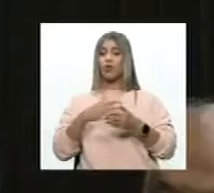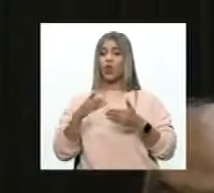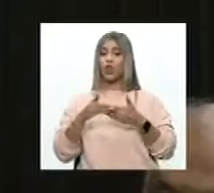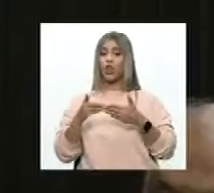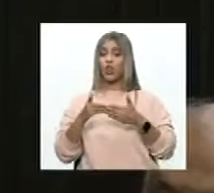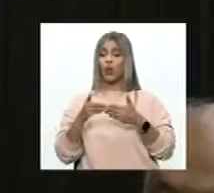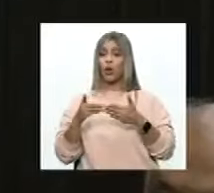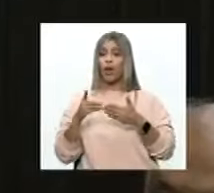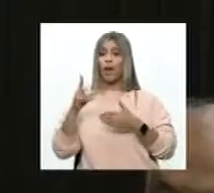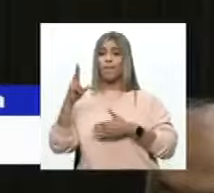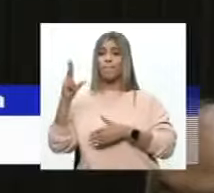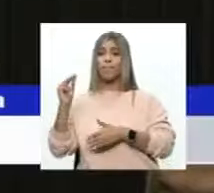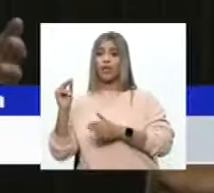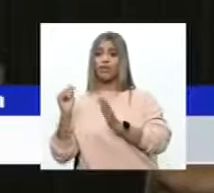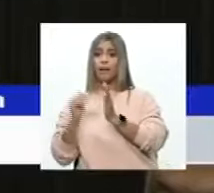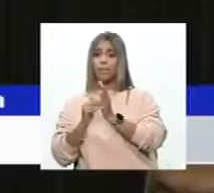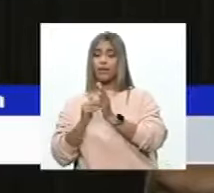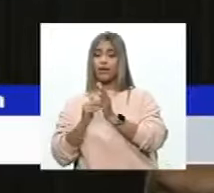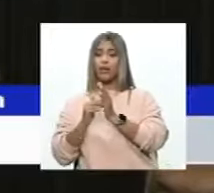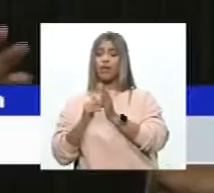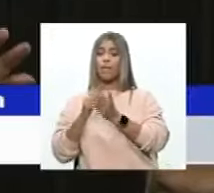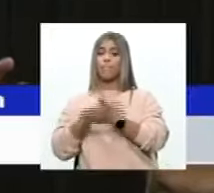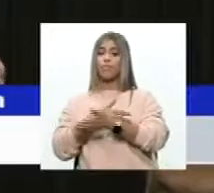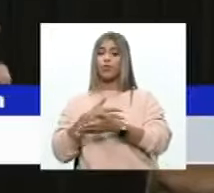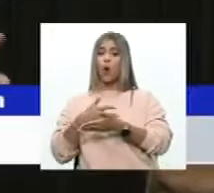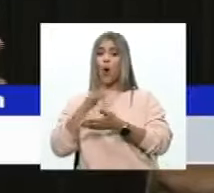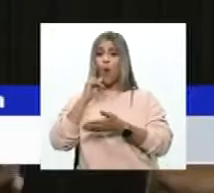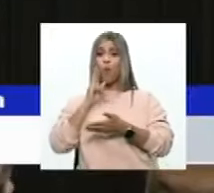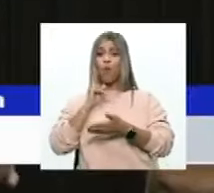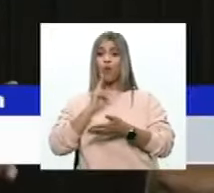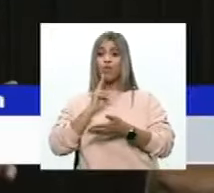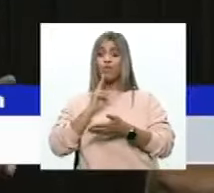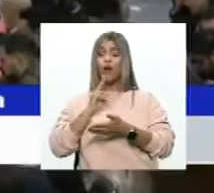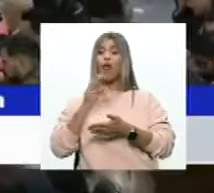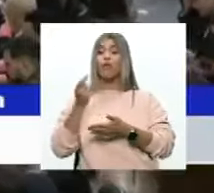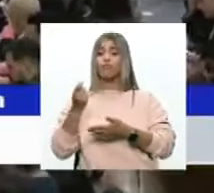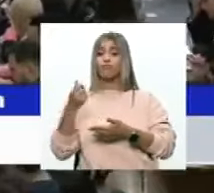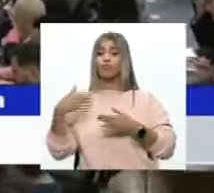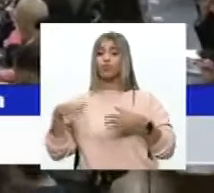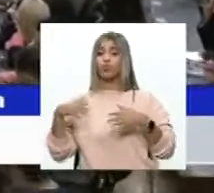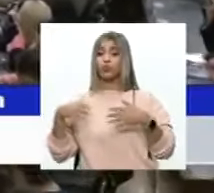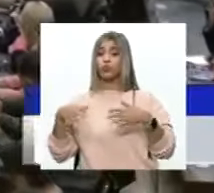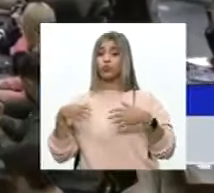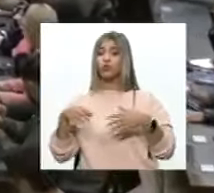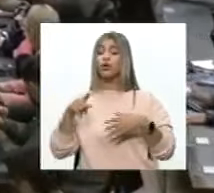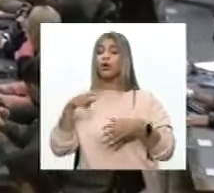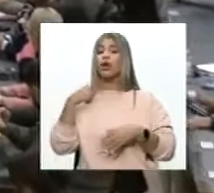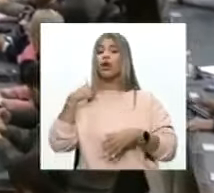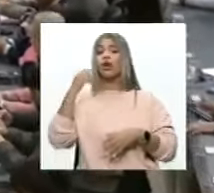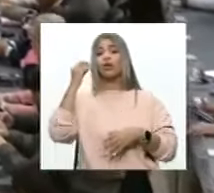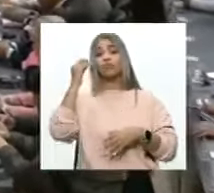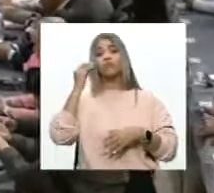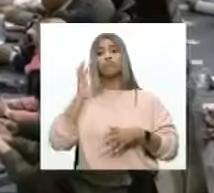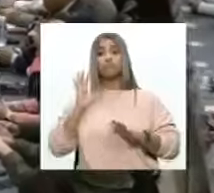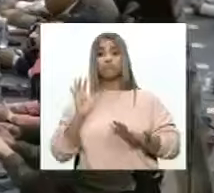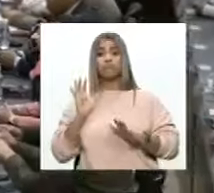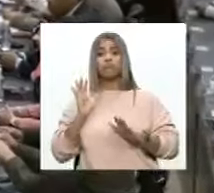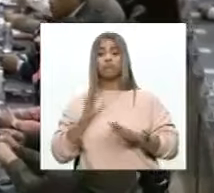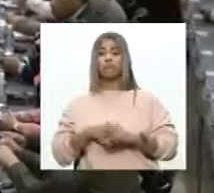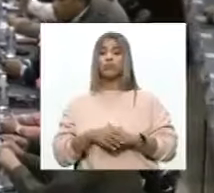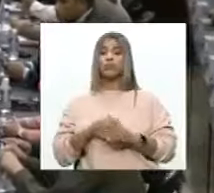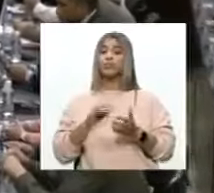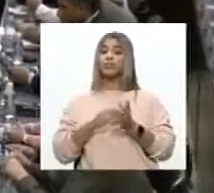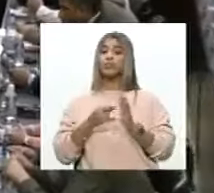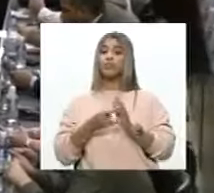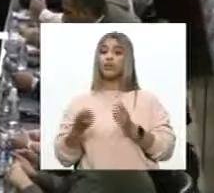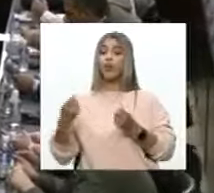dólares, 20 mil millones de bolívares, una cantidad importante que desde el punto de vista conceptual